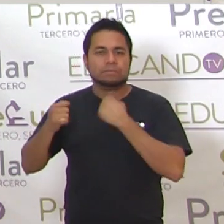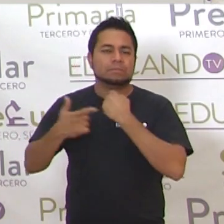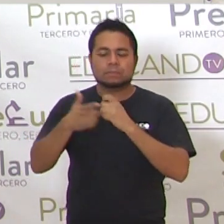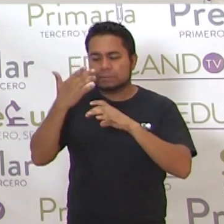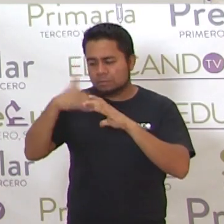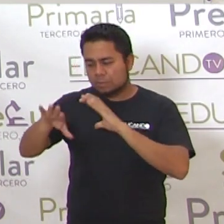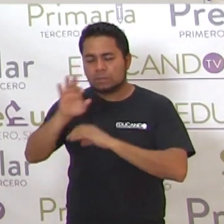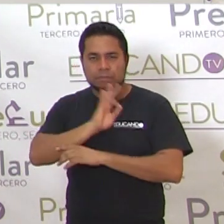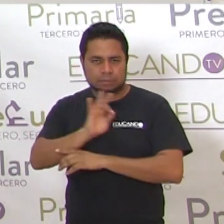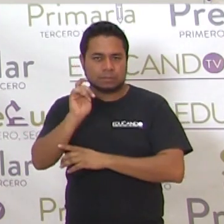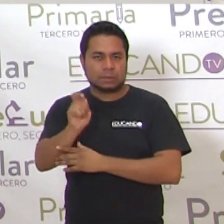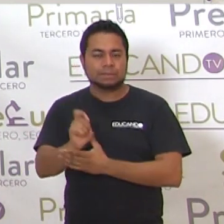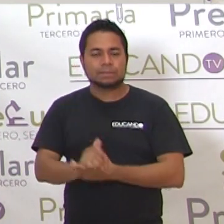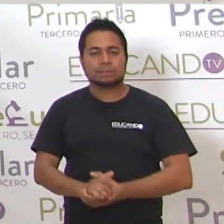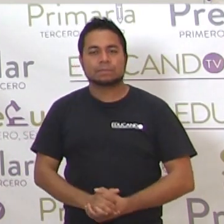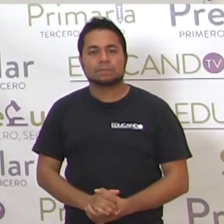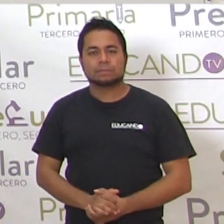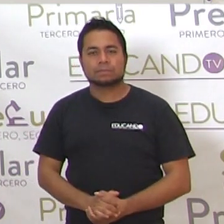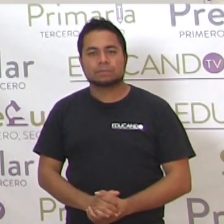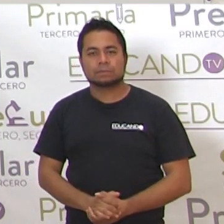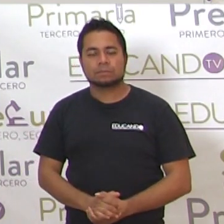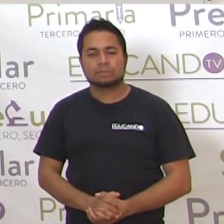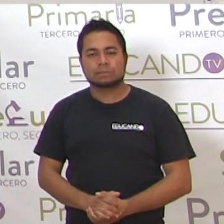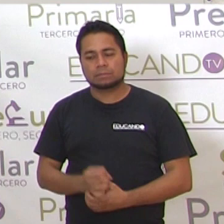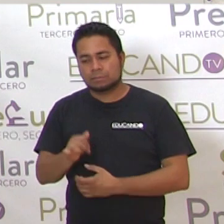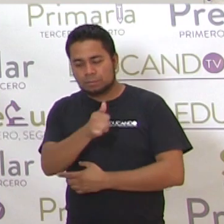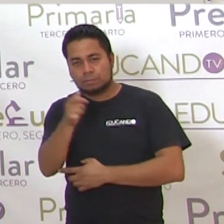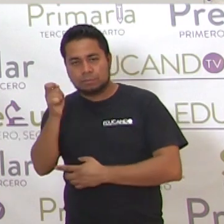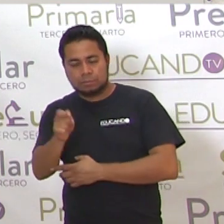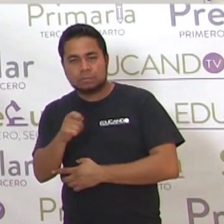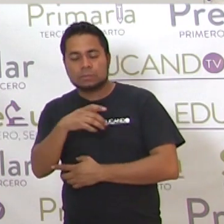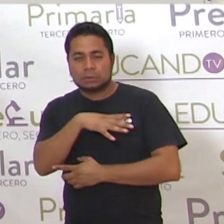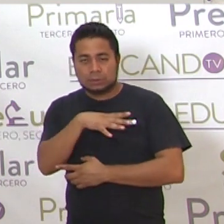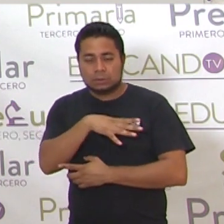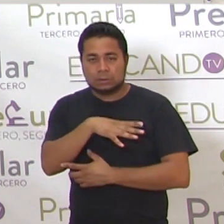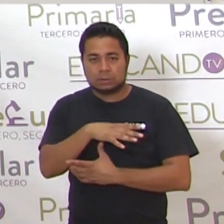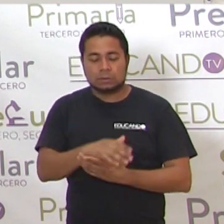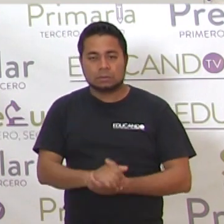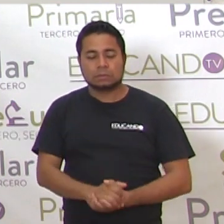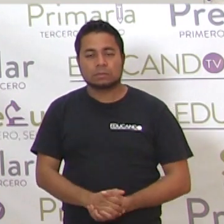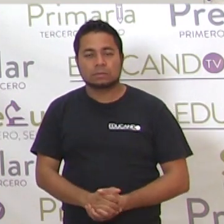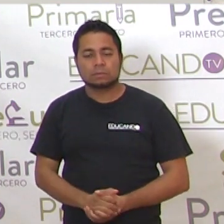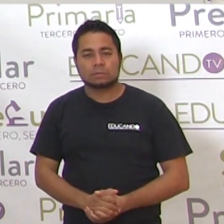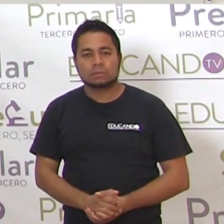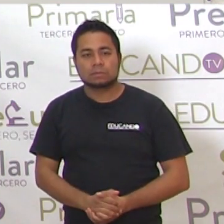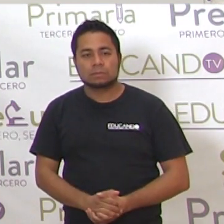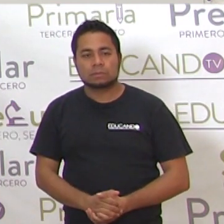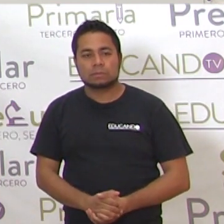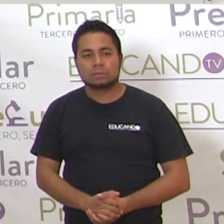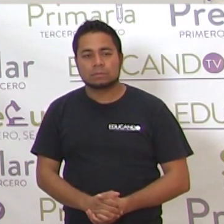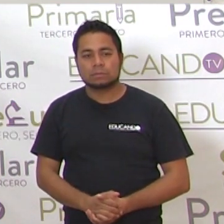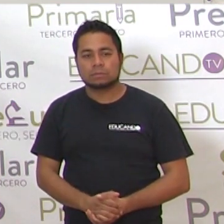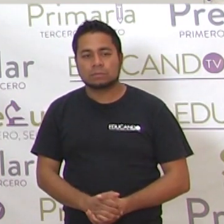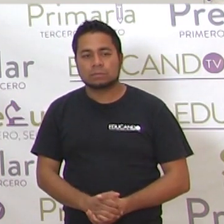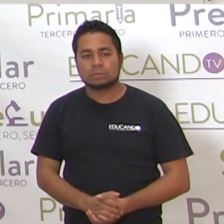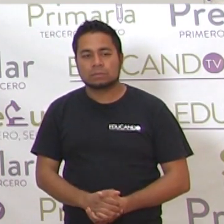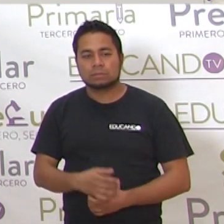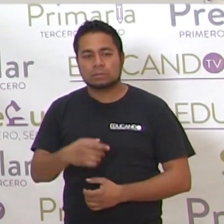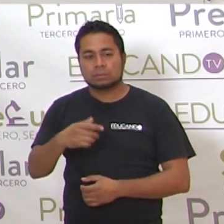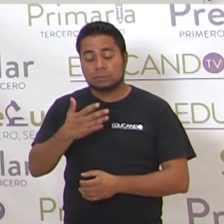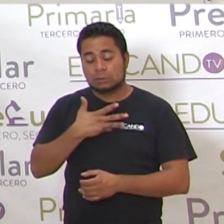correo electrónico y el siguiente es una vez como esta